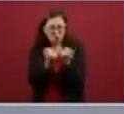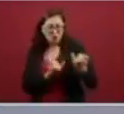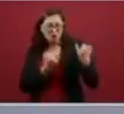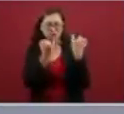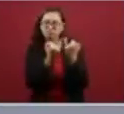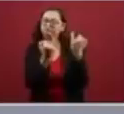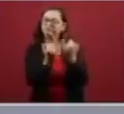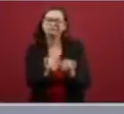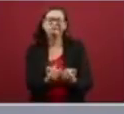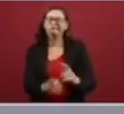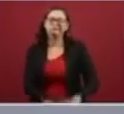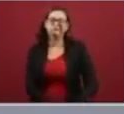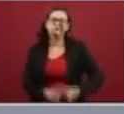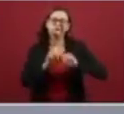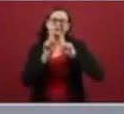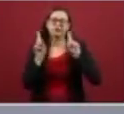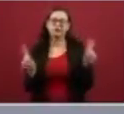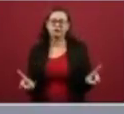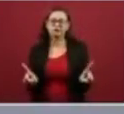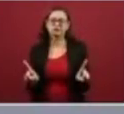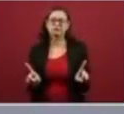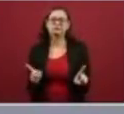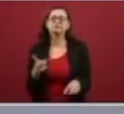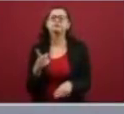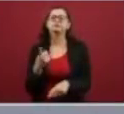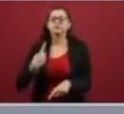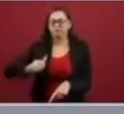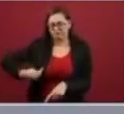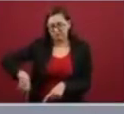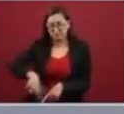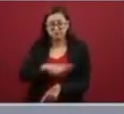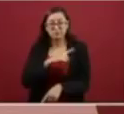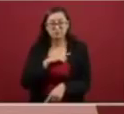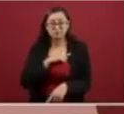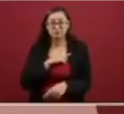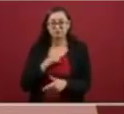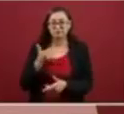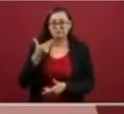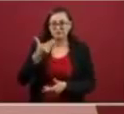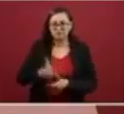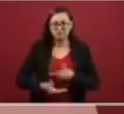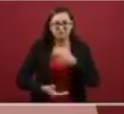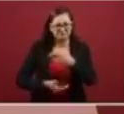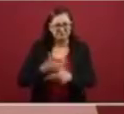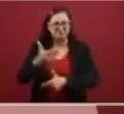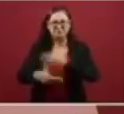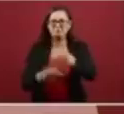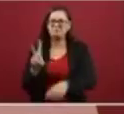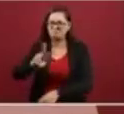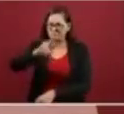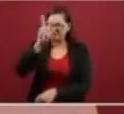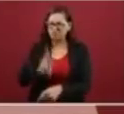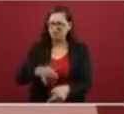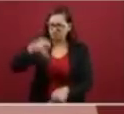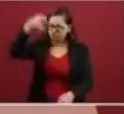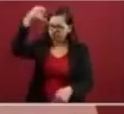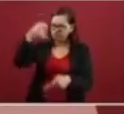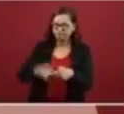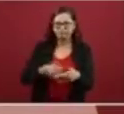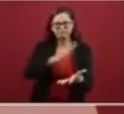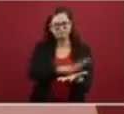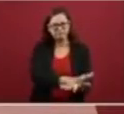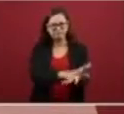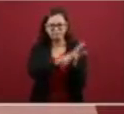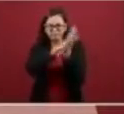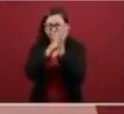que por el contrario, está en marcha una profunda transformación de la